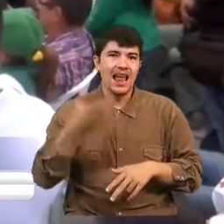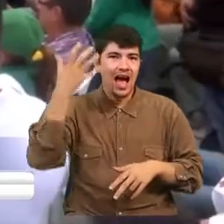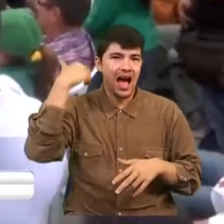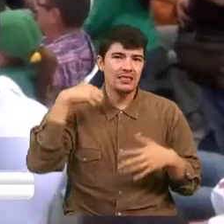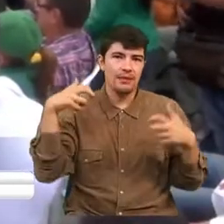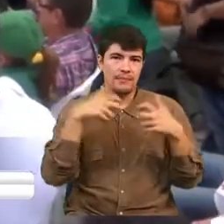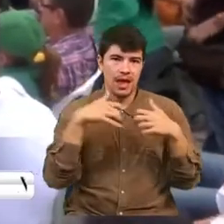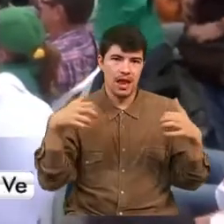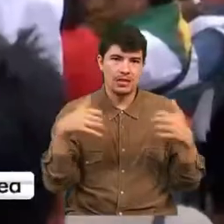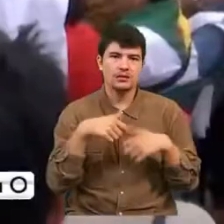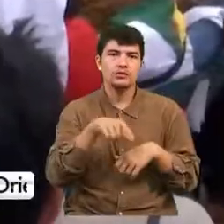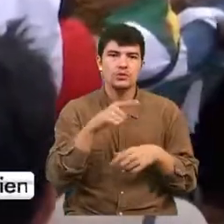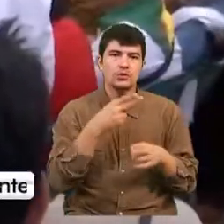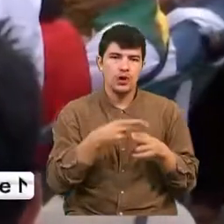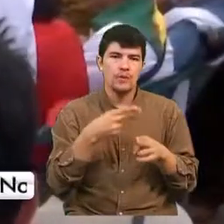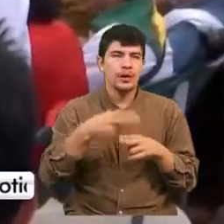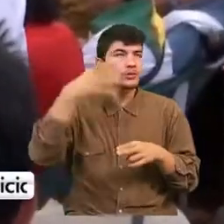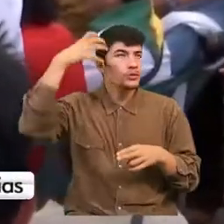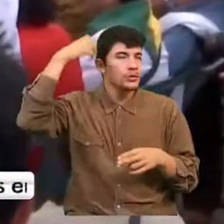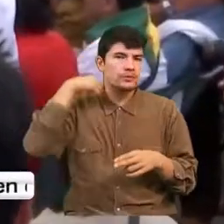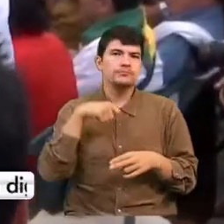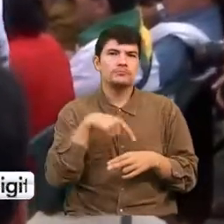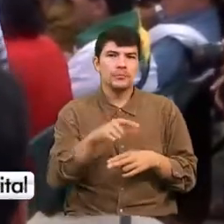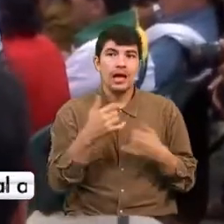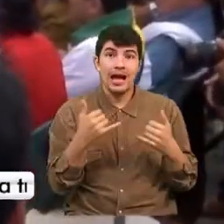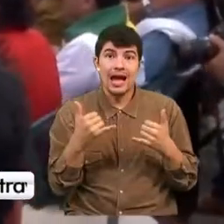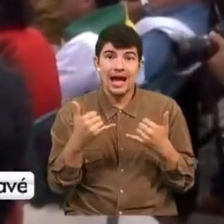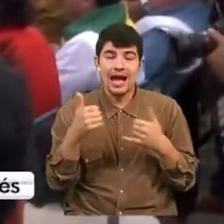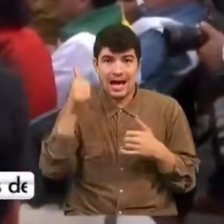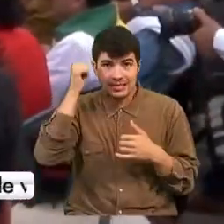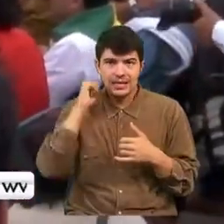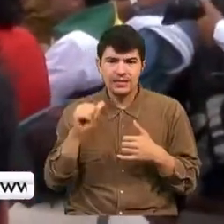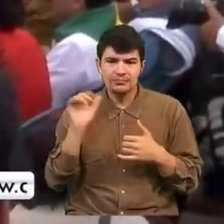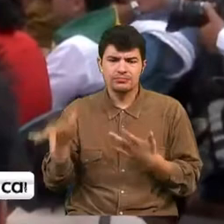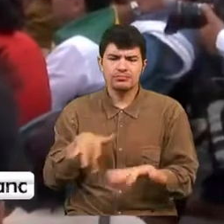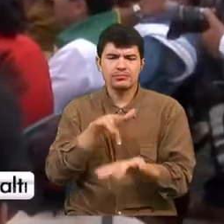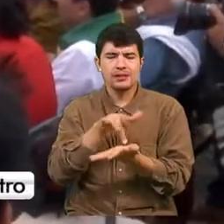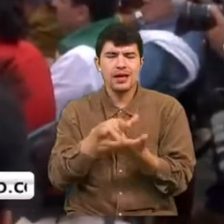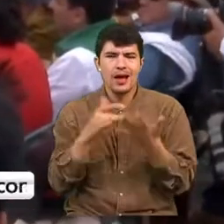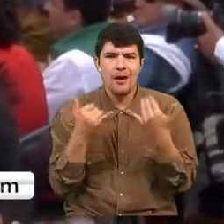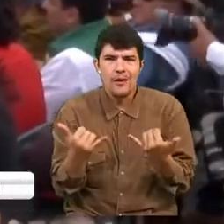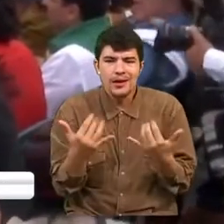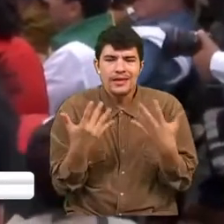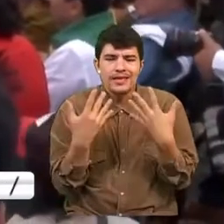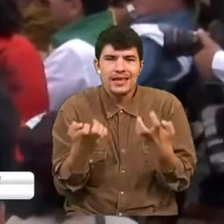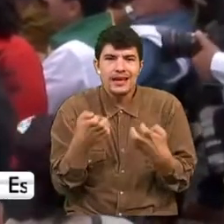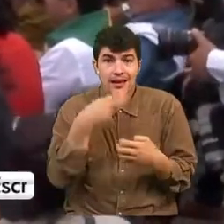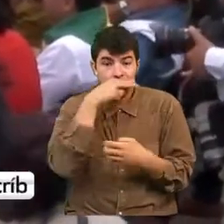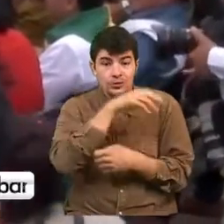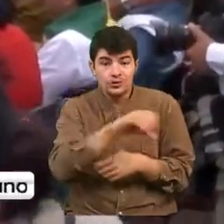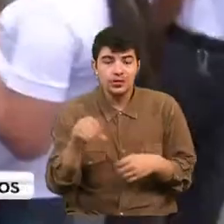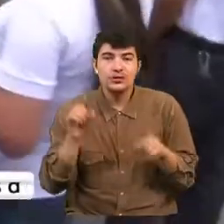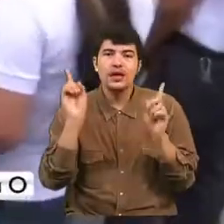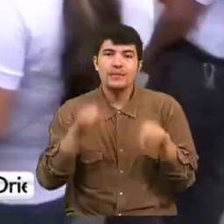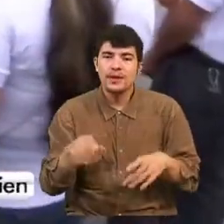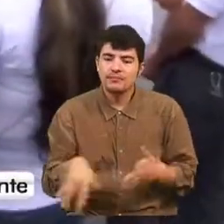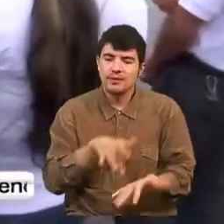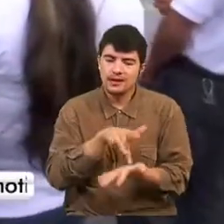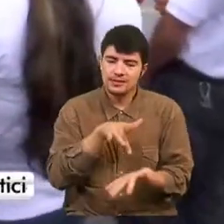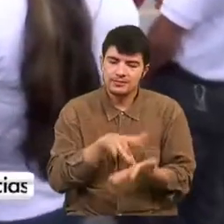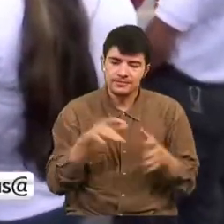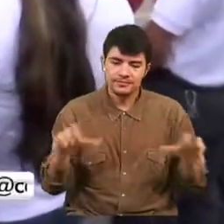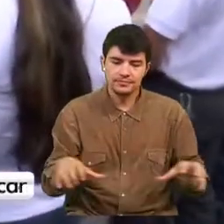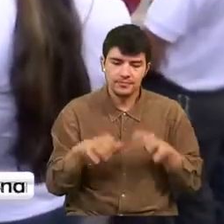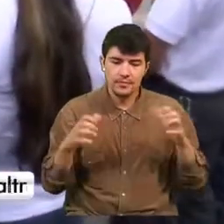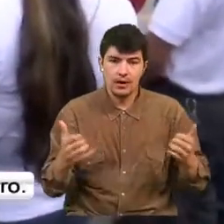Puente Nacional, y ayer vinculamos a los propios, a los grandes en esta conmemoración y hoy quisimos que los niños se vincularan en estas actividades. Hoy,